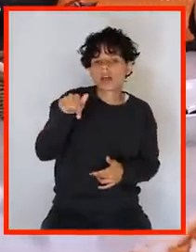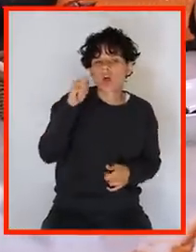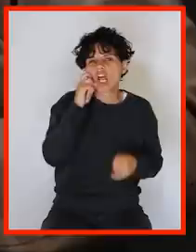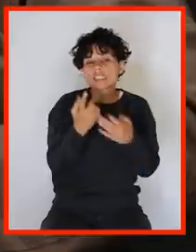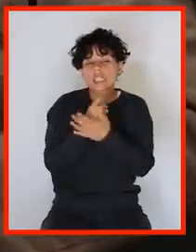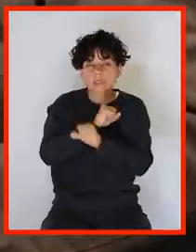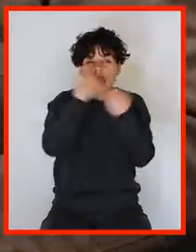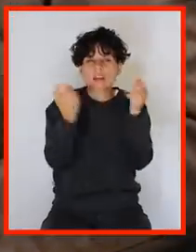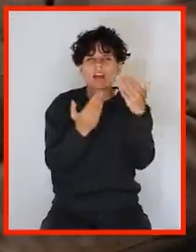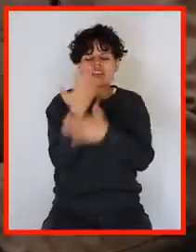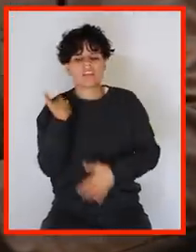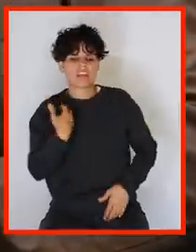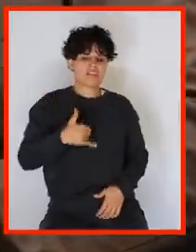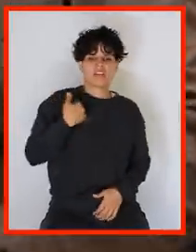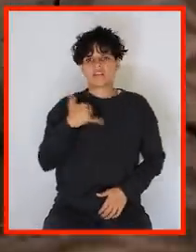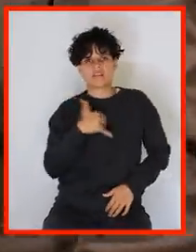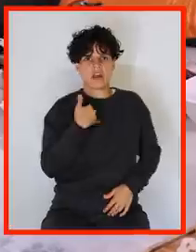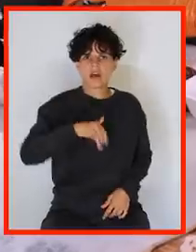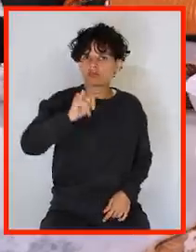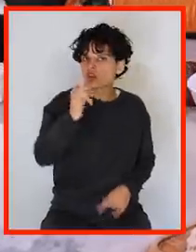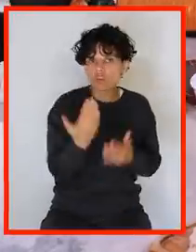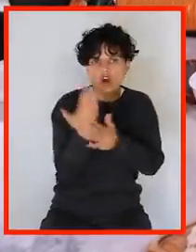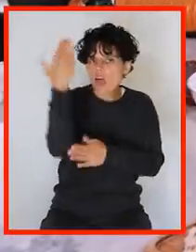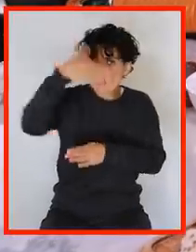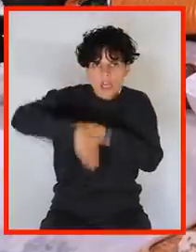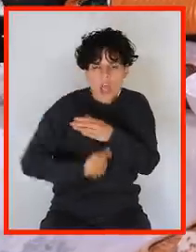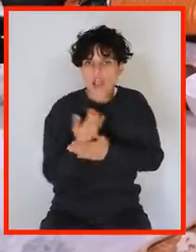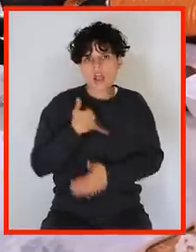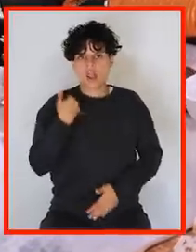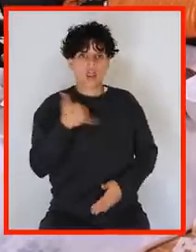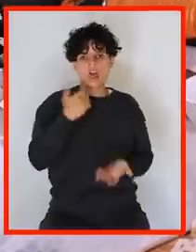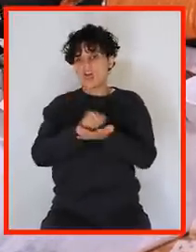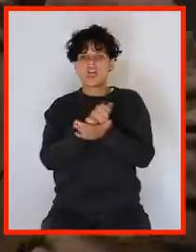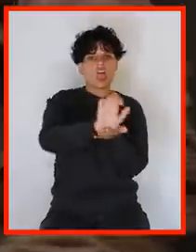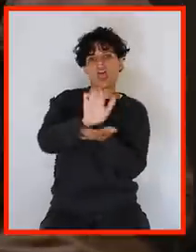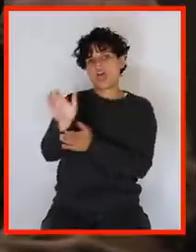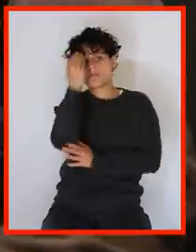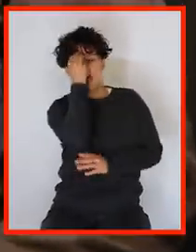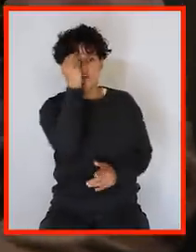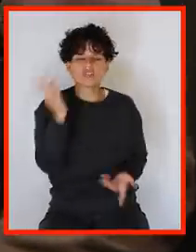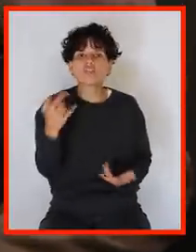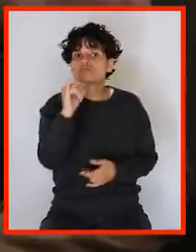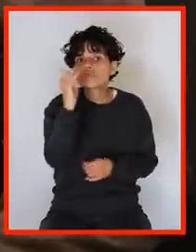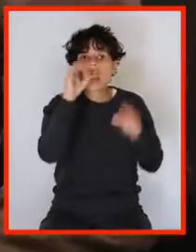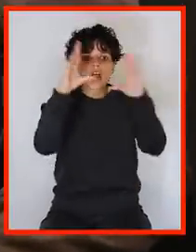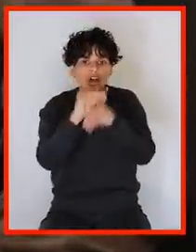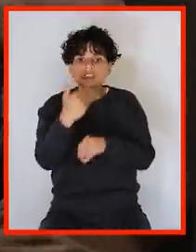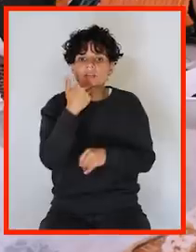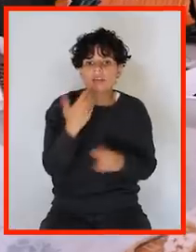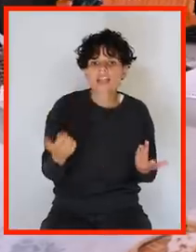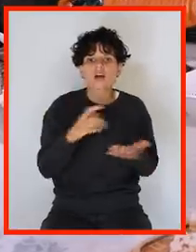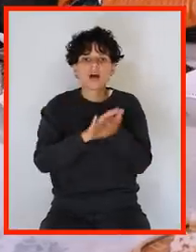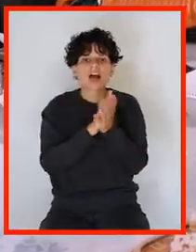levanta odiando, ¿no? Se levanta. Sí. Se levanta. Todos los días. Todo el día. No, si el weón es mañoso. Ya se levanta, yo vivo en la mañana, de buena hora, digo la así. Noche, hacía